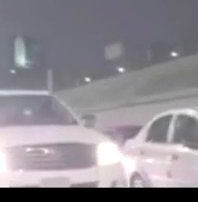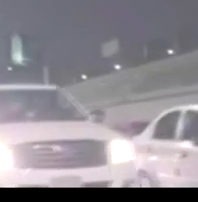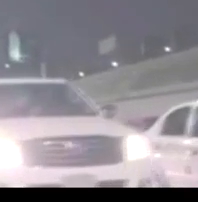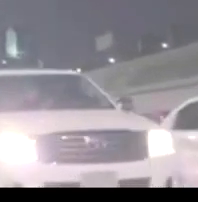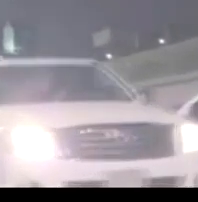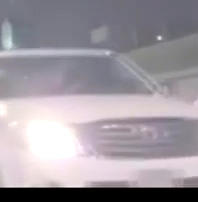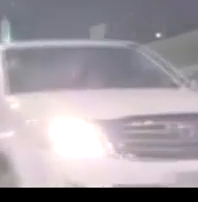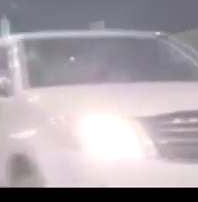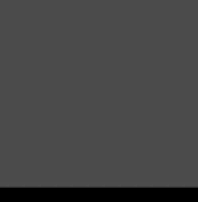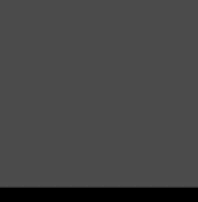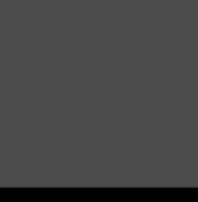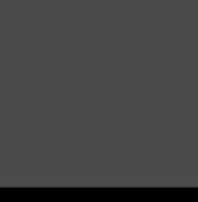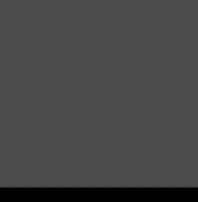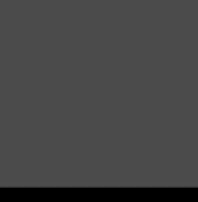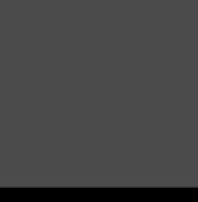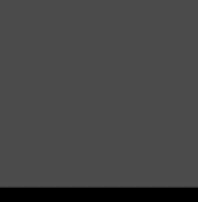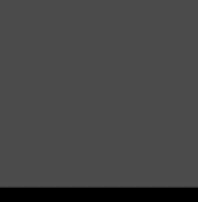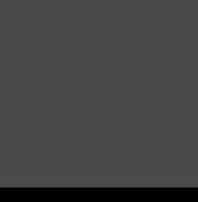Descansa.